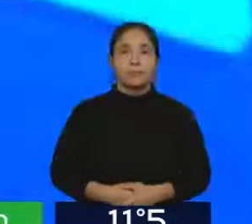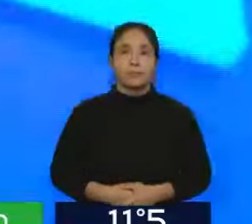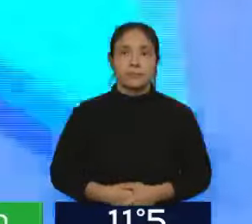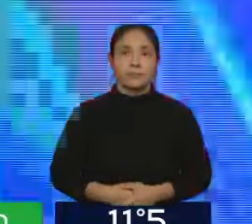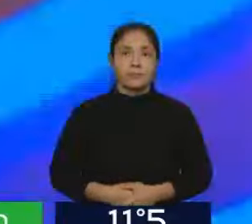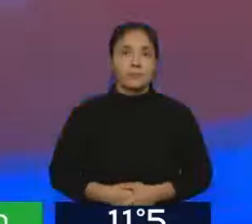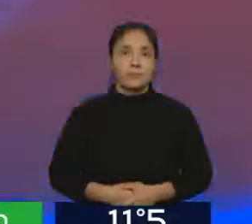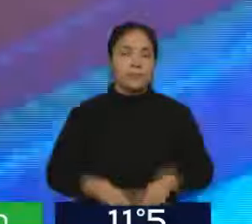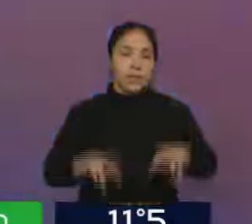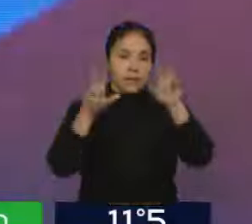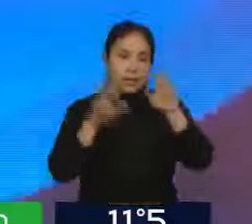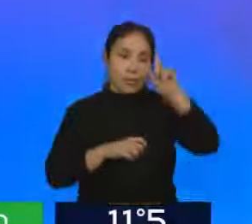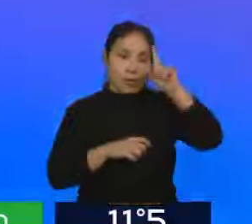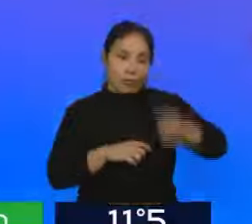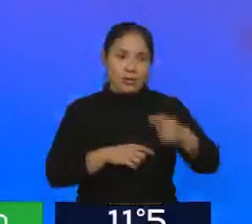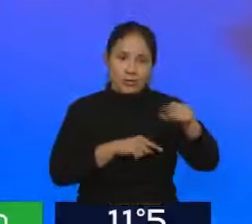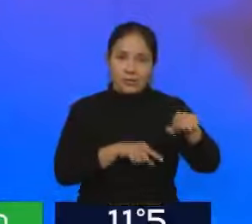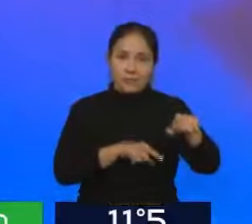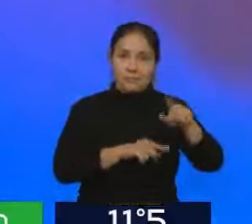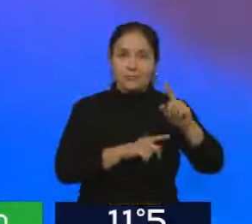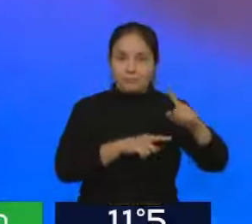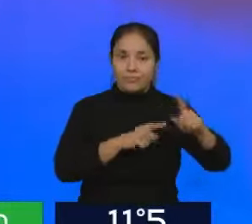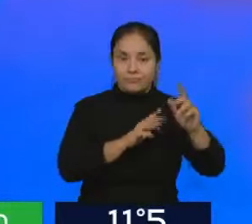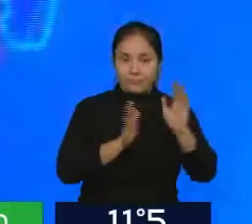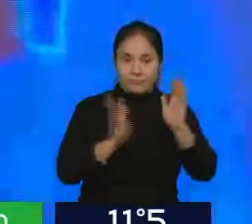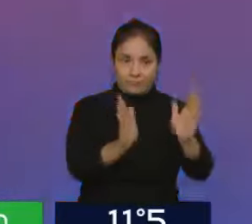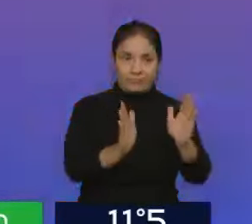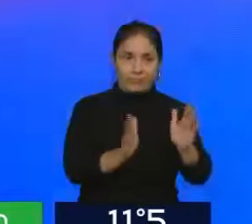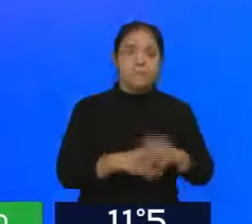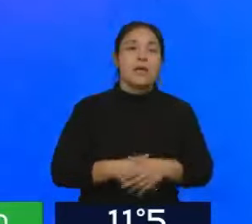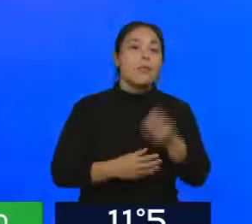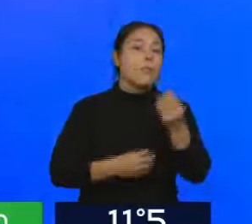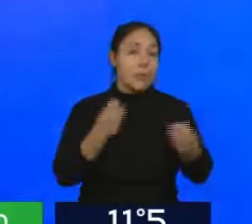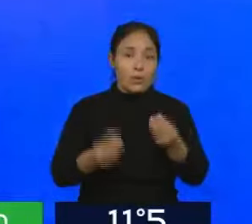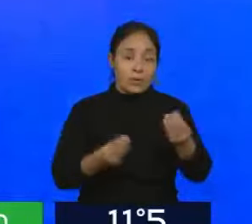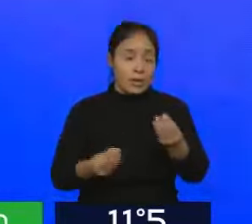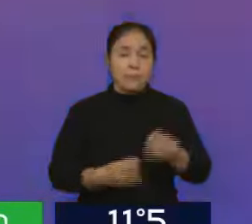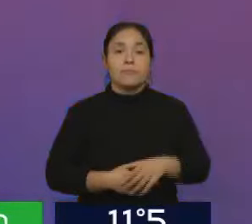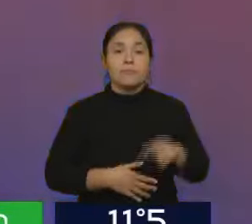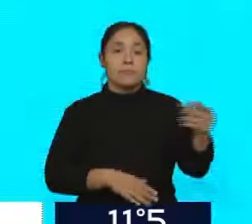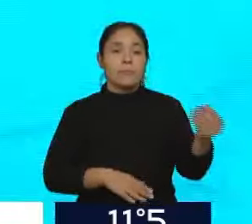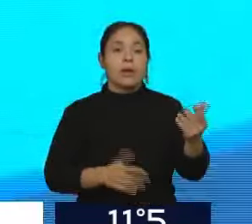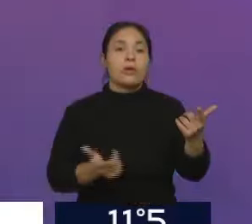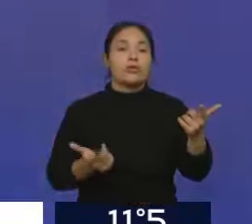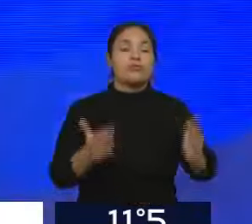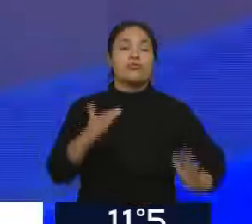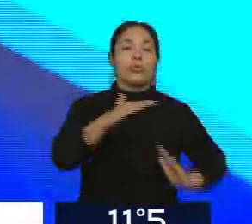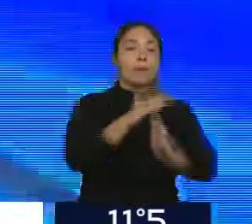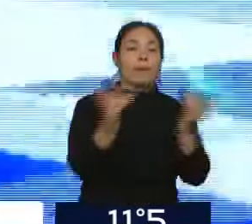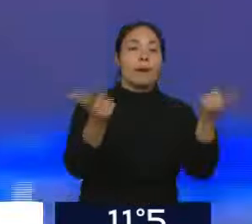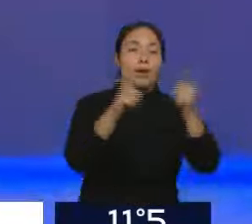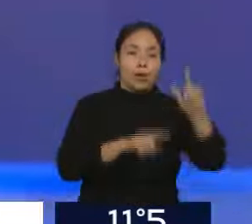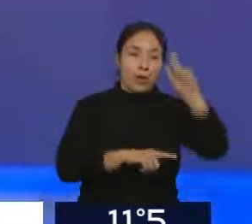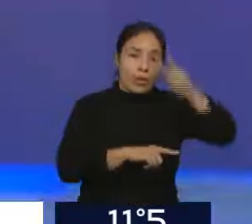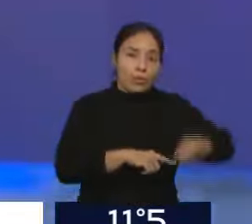pero nos quedamos en el ámbito de la justicia y seguimos escuchando a uno de los integrantes de la Suprema Corte de